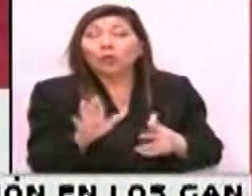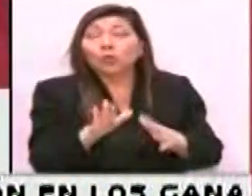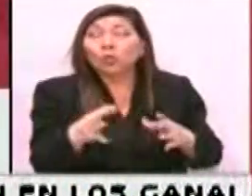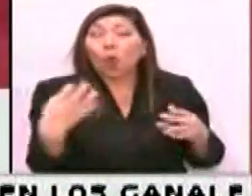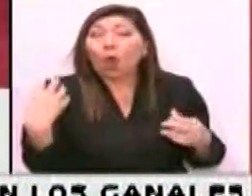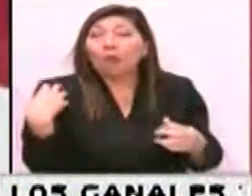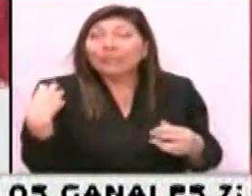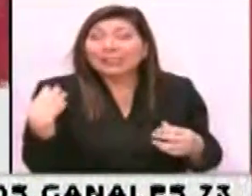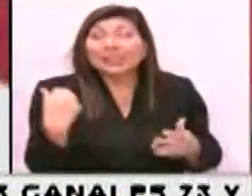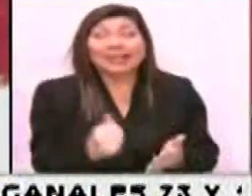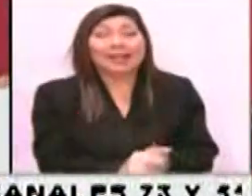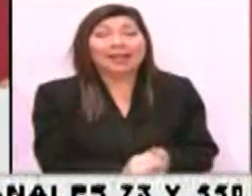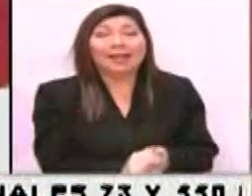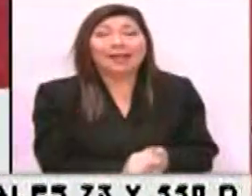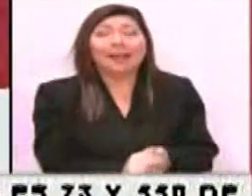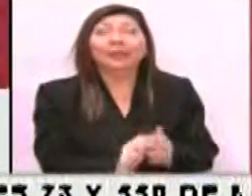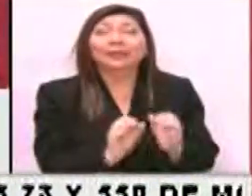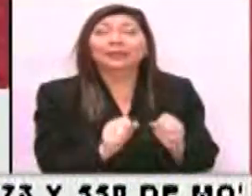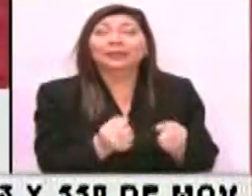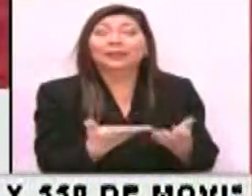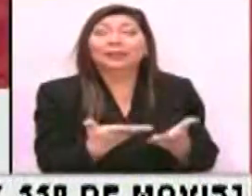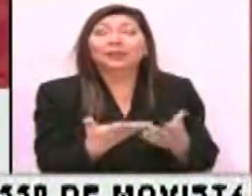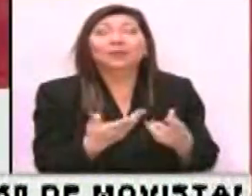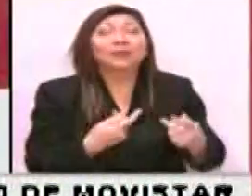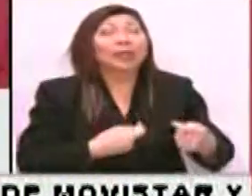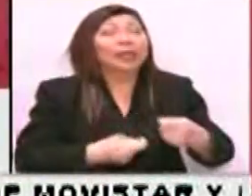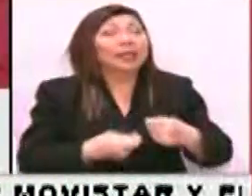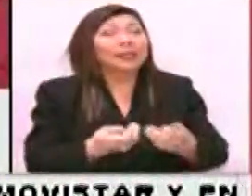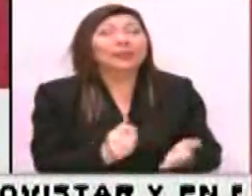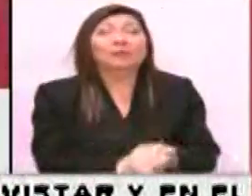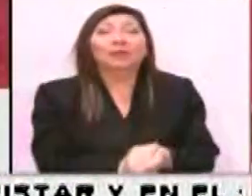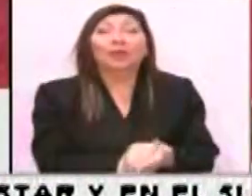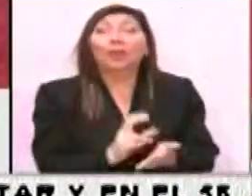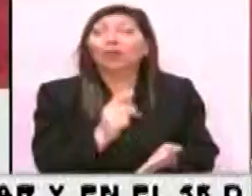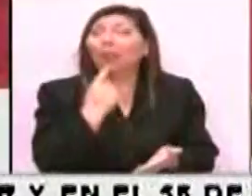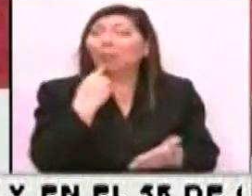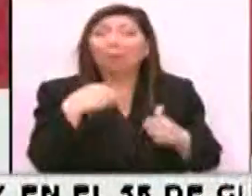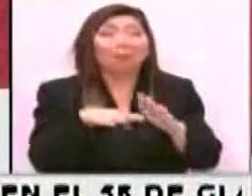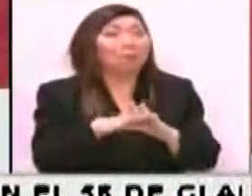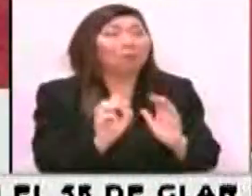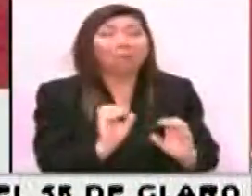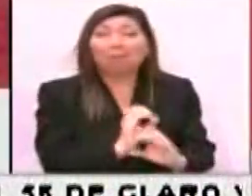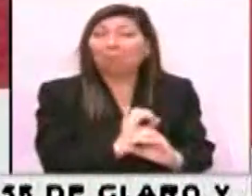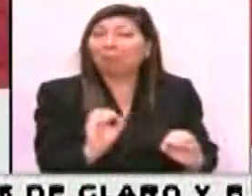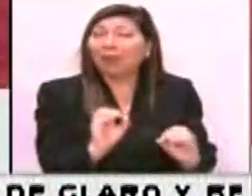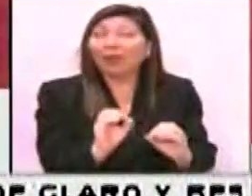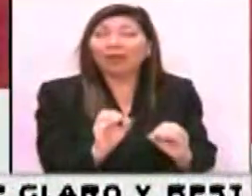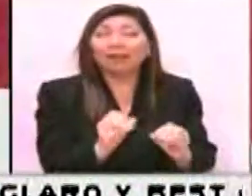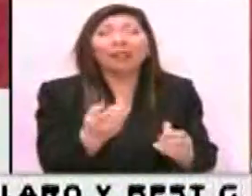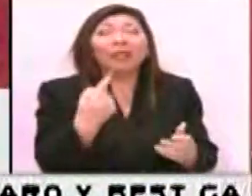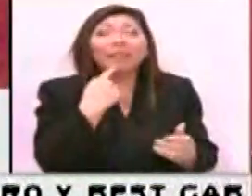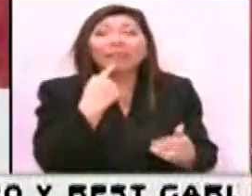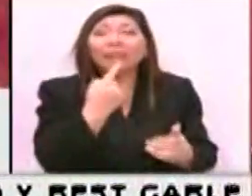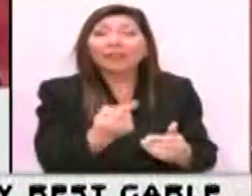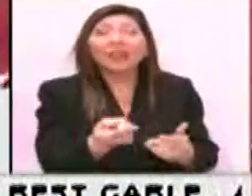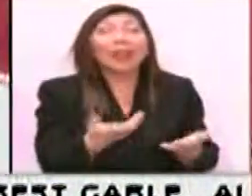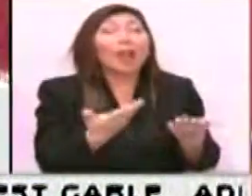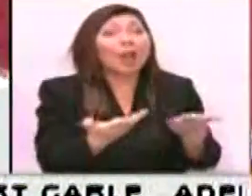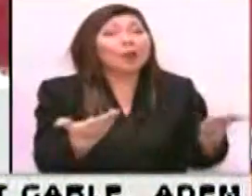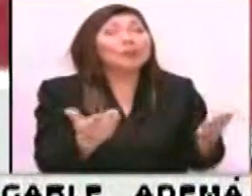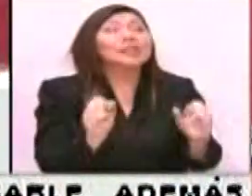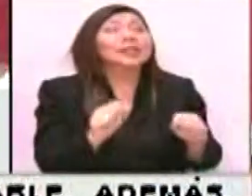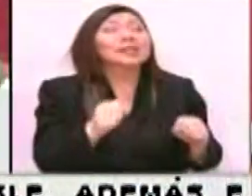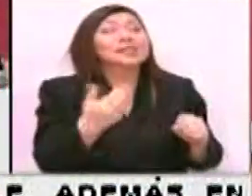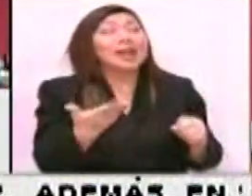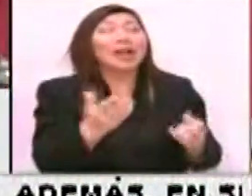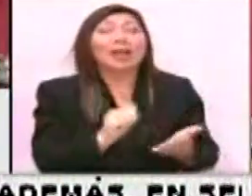se dedicaron efectivamente a la actividad parlamentaria? No se metieron en los alegatos o en las cosas que